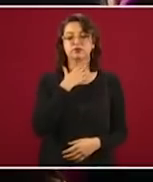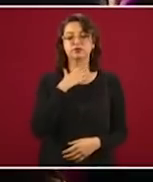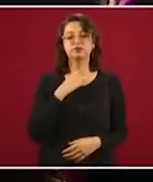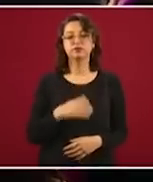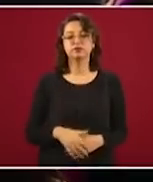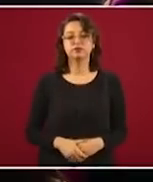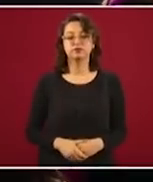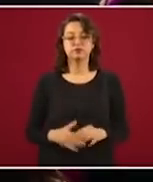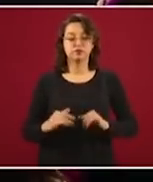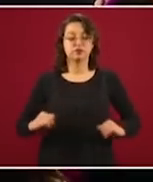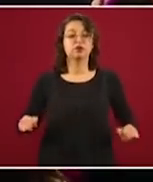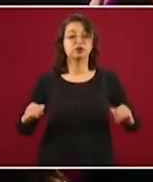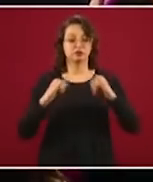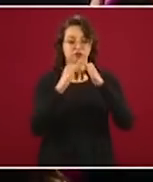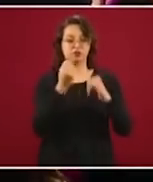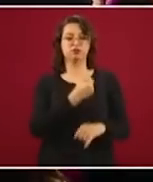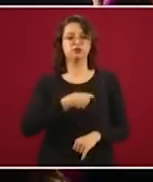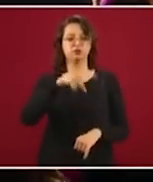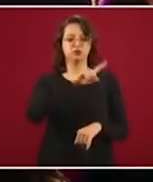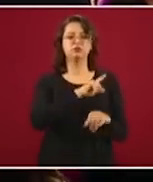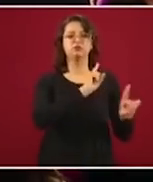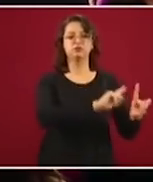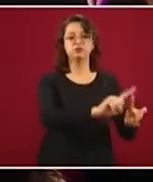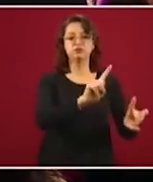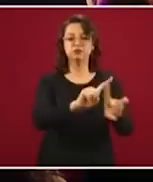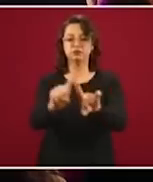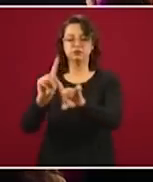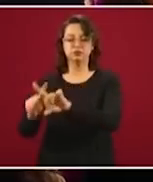institutos. En el caso